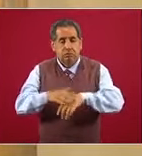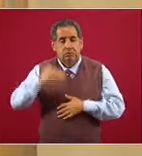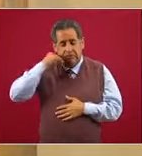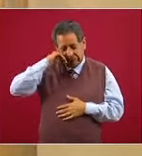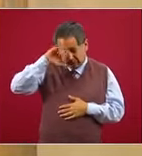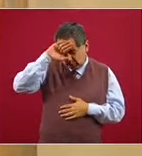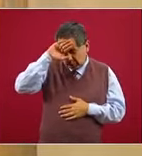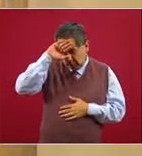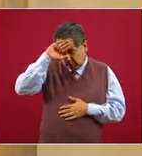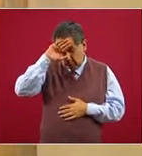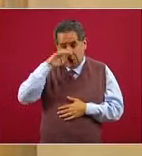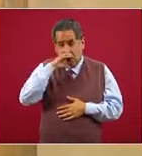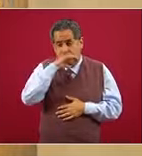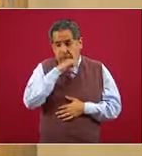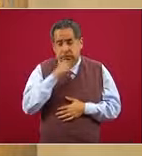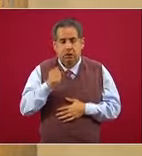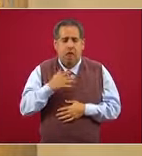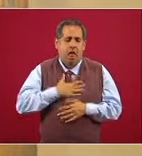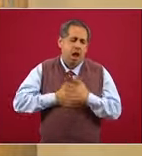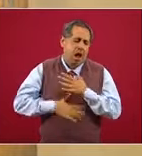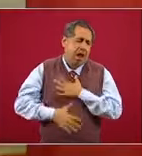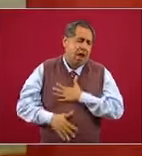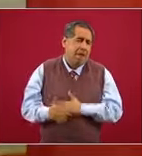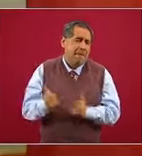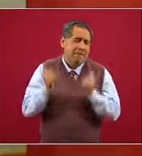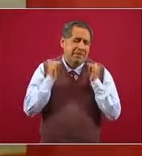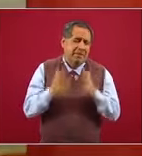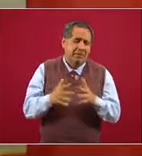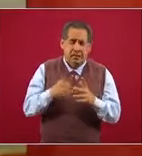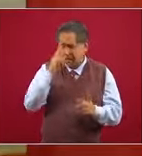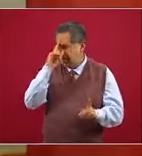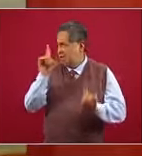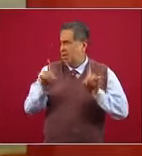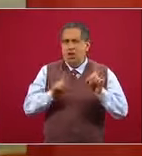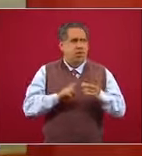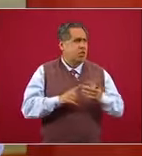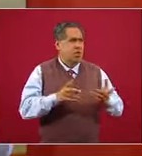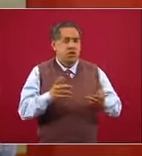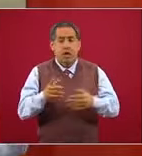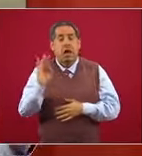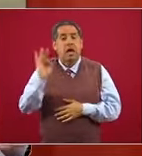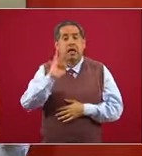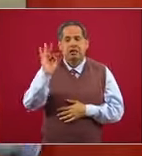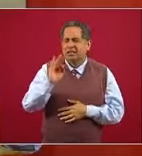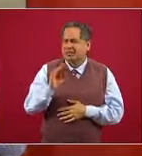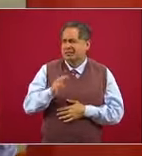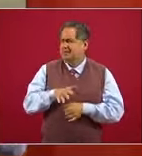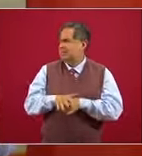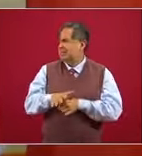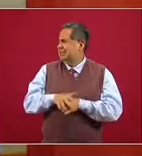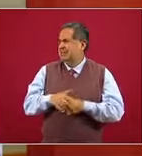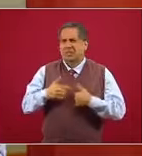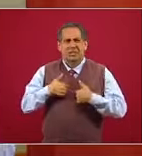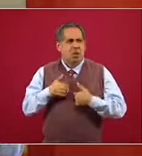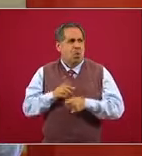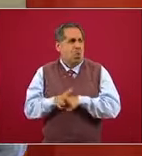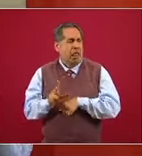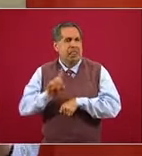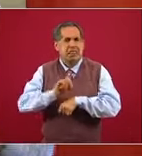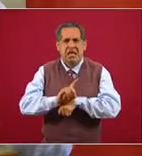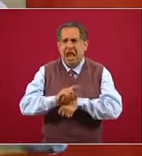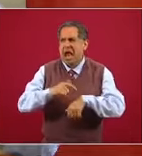fiebre persistente, el cansancio extremo, la desorientación, si una persona de repente no sabe bien en qué día